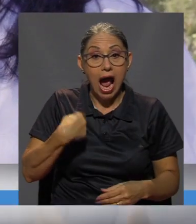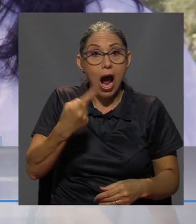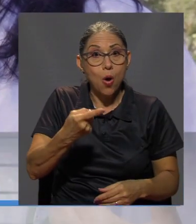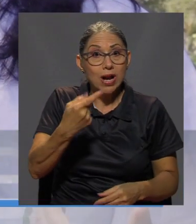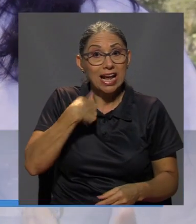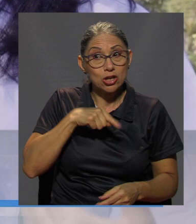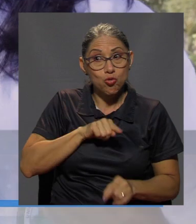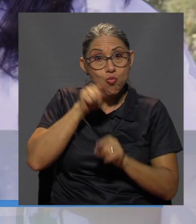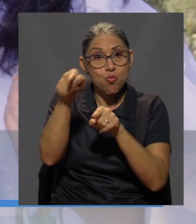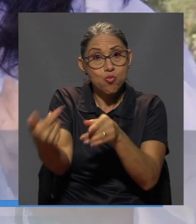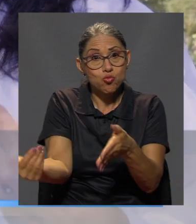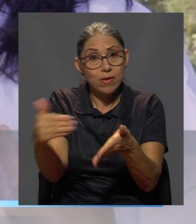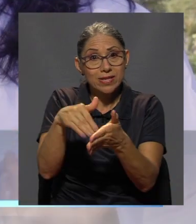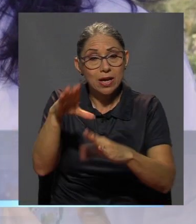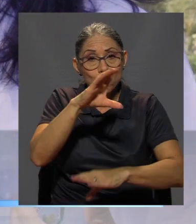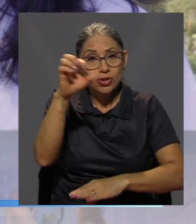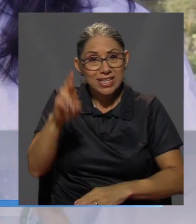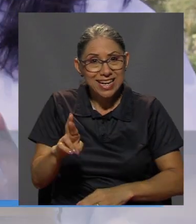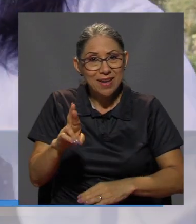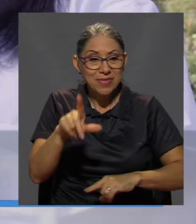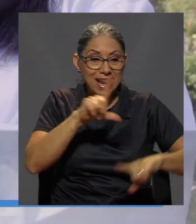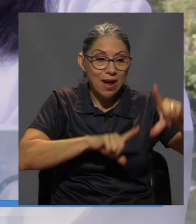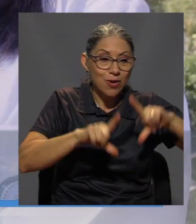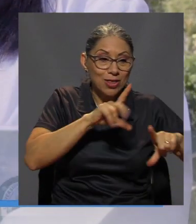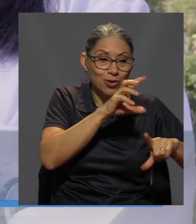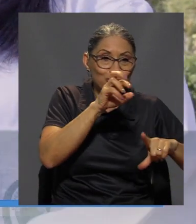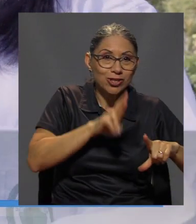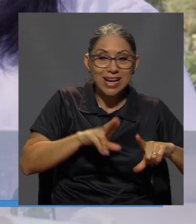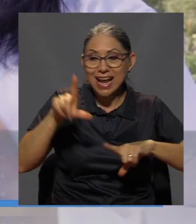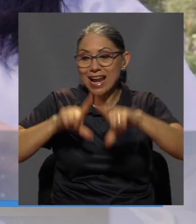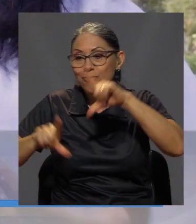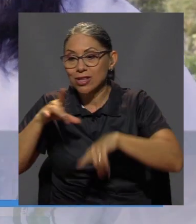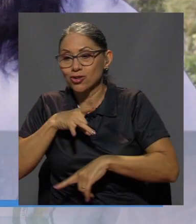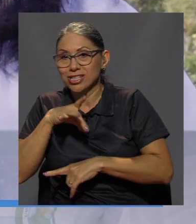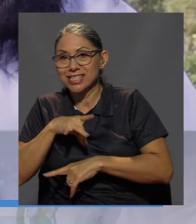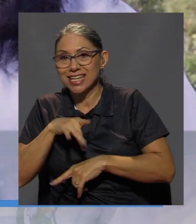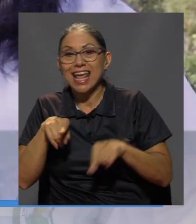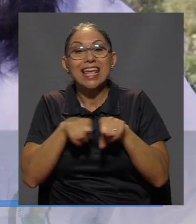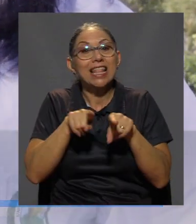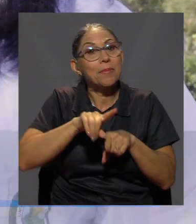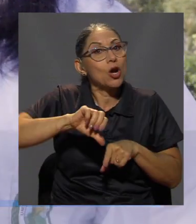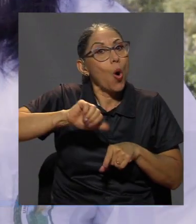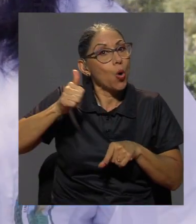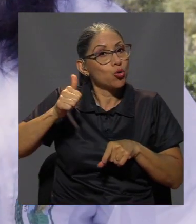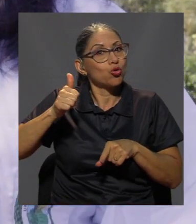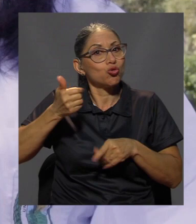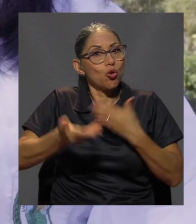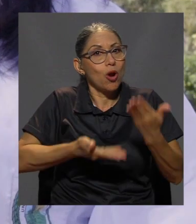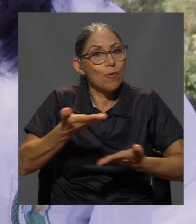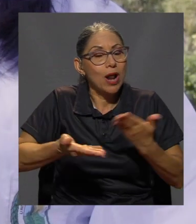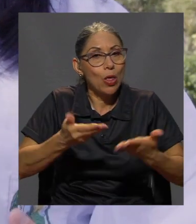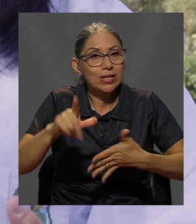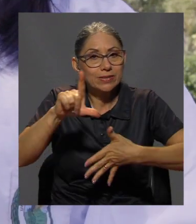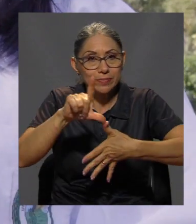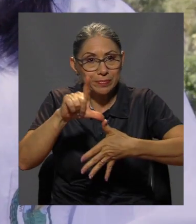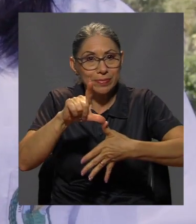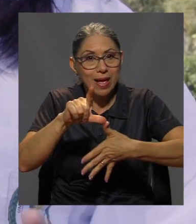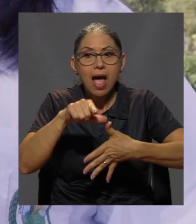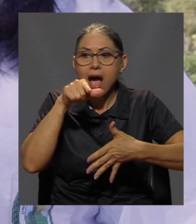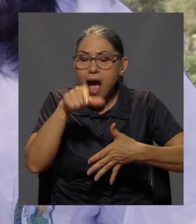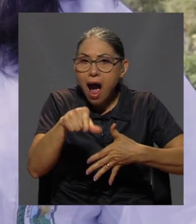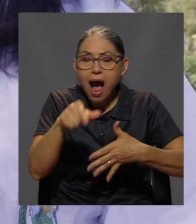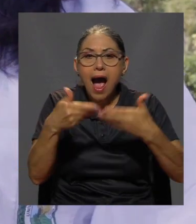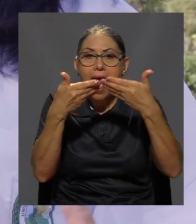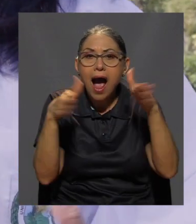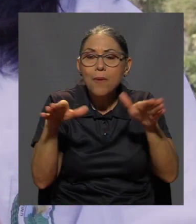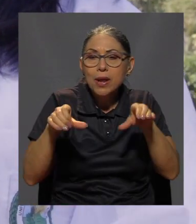regreso a Costa Rica, entre los laboratorios en Costa Rica, el laboratorio en Chile y con otros colaboradores que tenemos a nivel de América Latina, pues nos abre